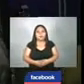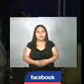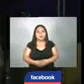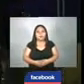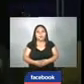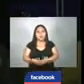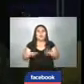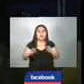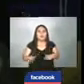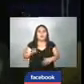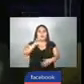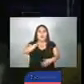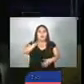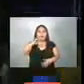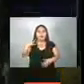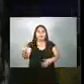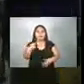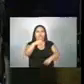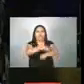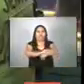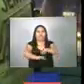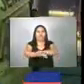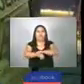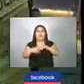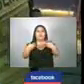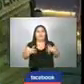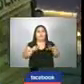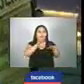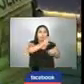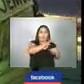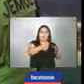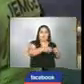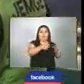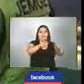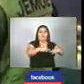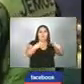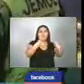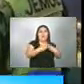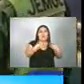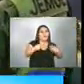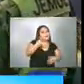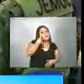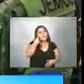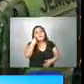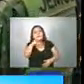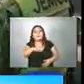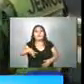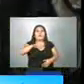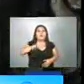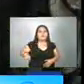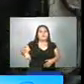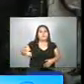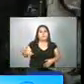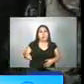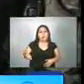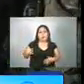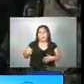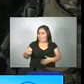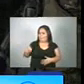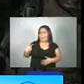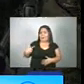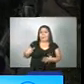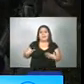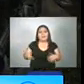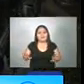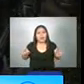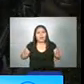Casi 300 detenciones de personas perfiladas como pandilleros se han realizado en el Cerco Militar en Sollapango, a pocos días de que se